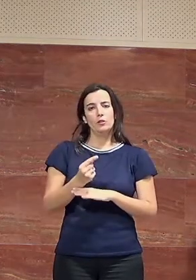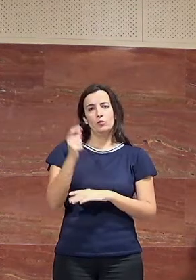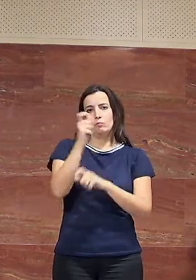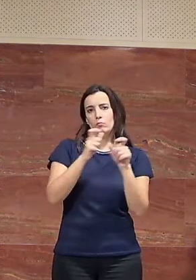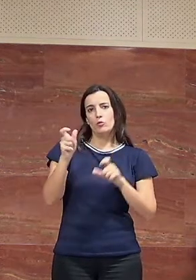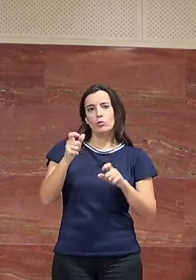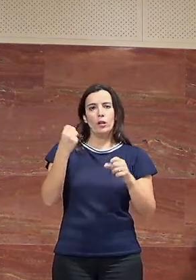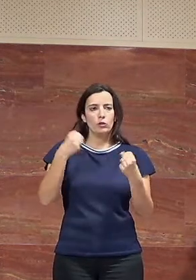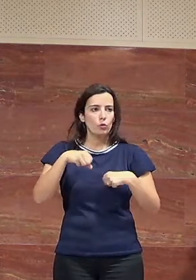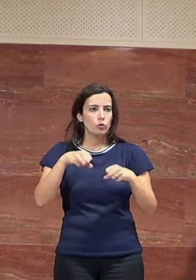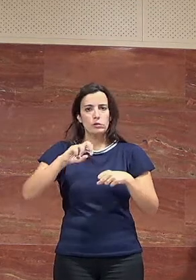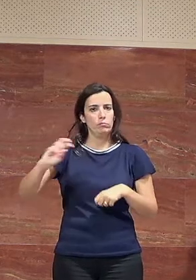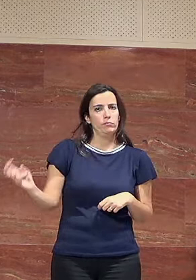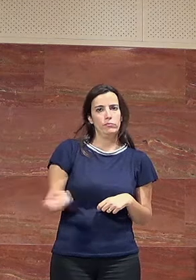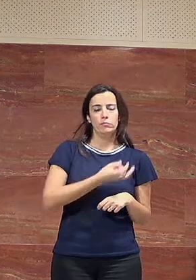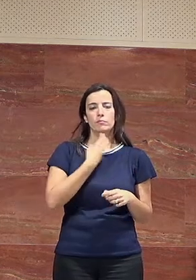espacio, ¿no?